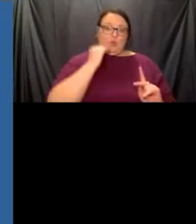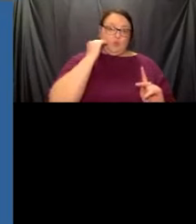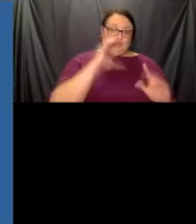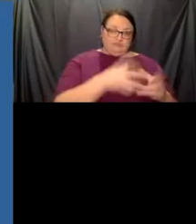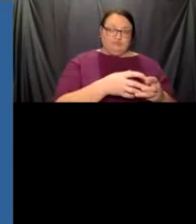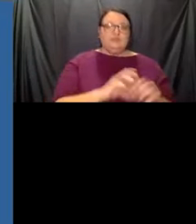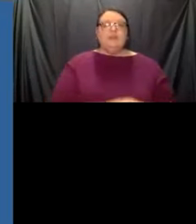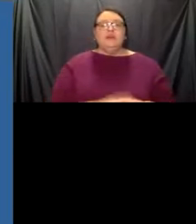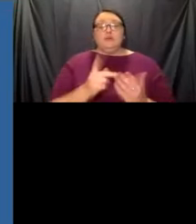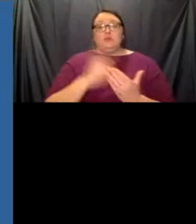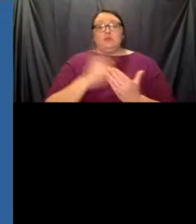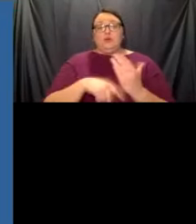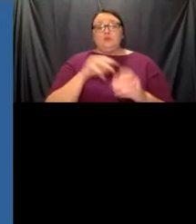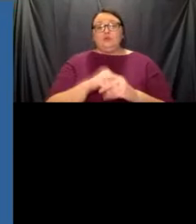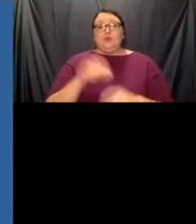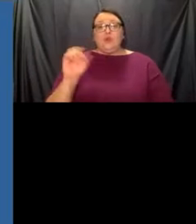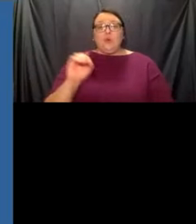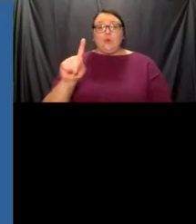El programa CDBG